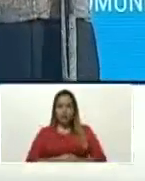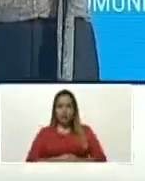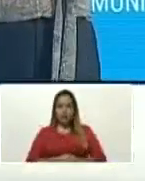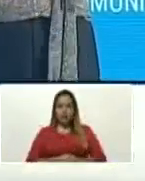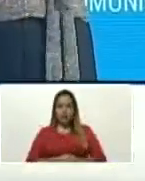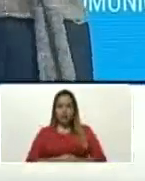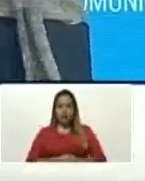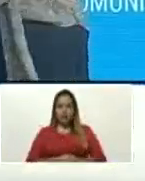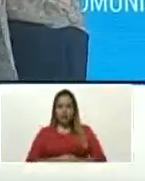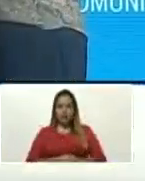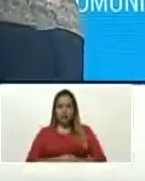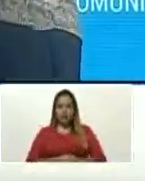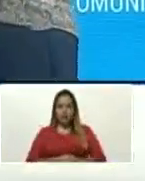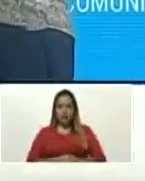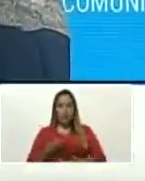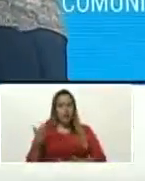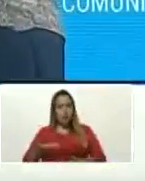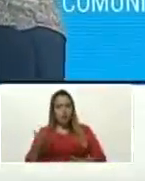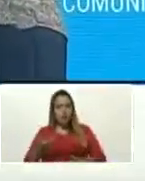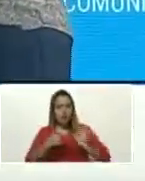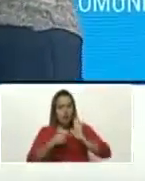Afortunadamente fue transmitida.